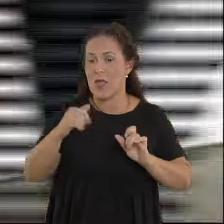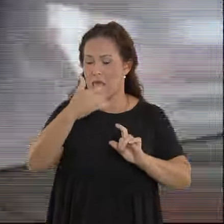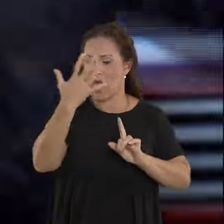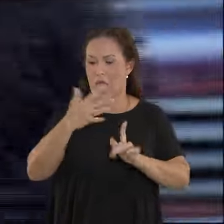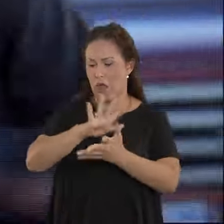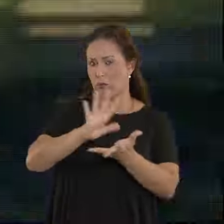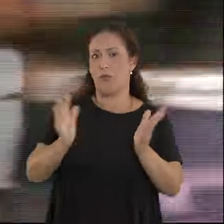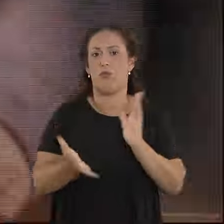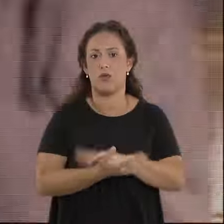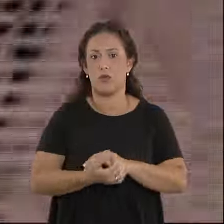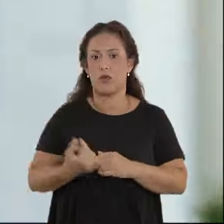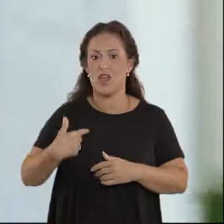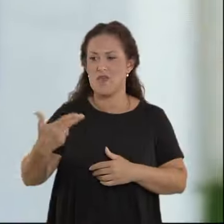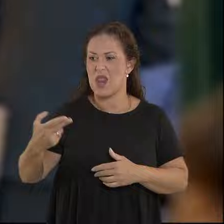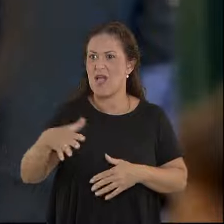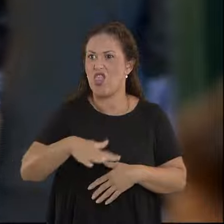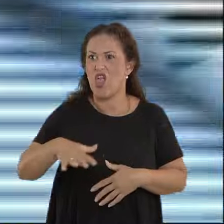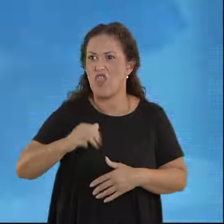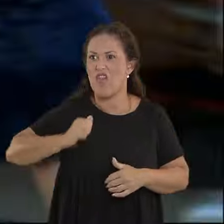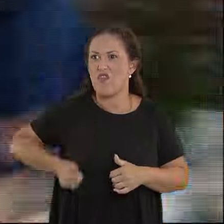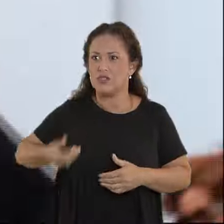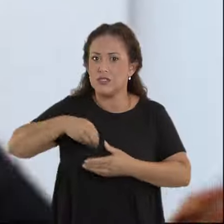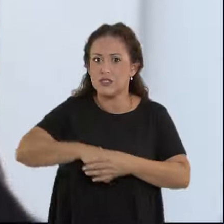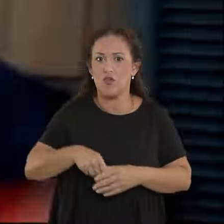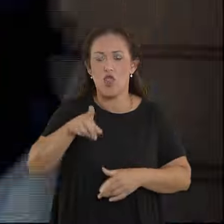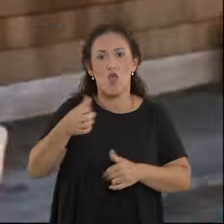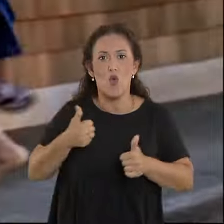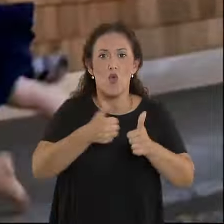...un cambio de imagen total. Mi arma y mi plata. Ve por él.